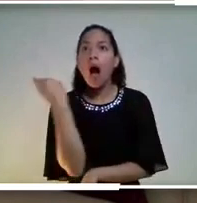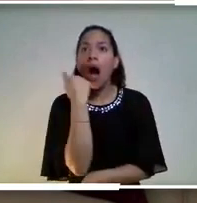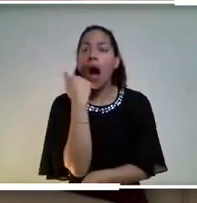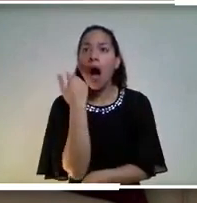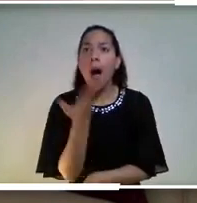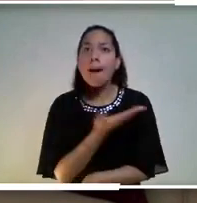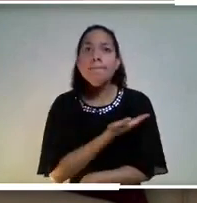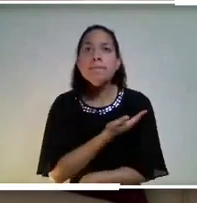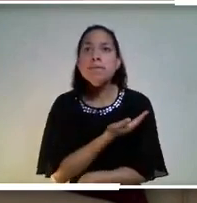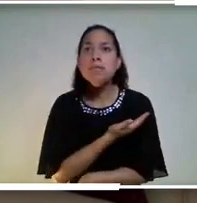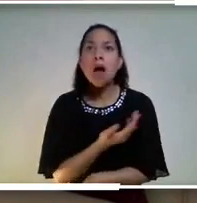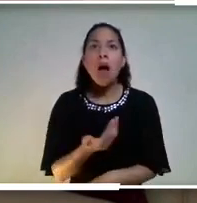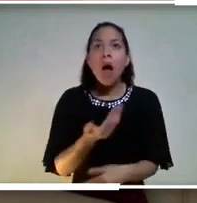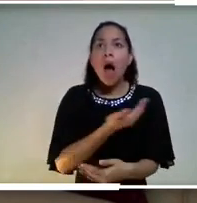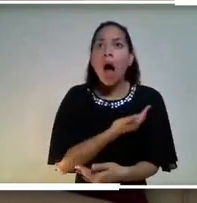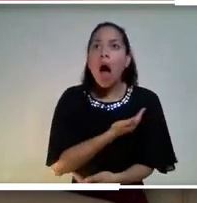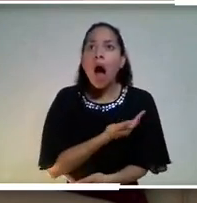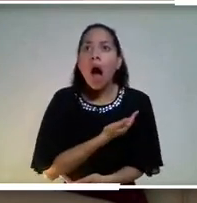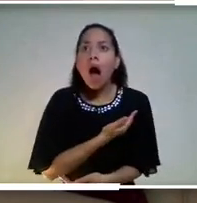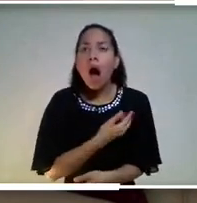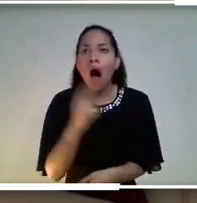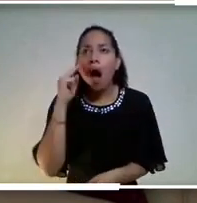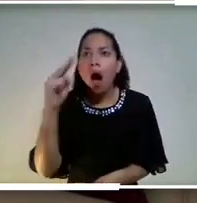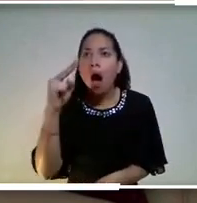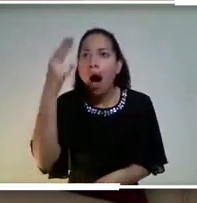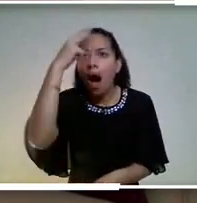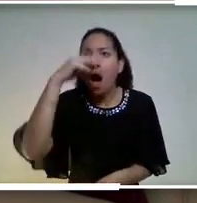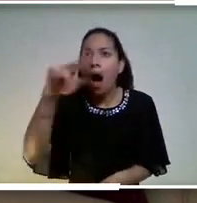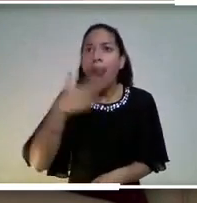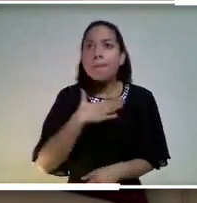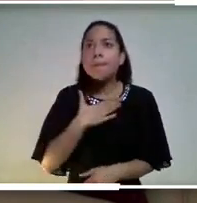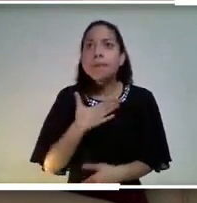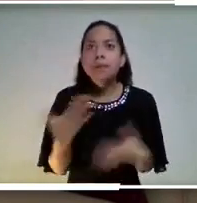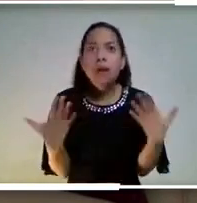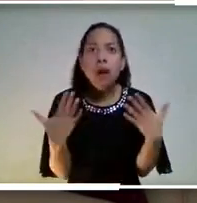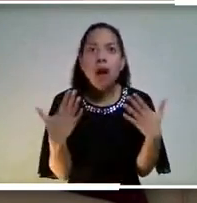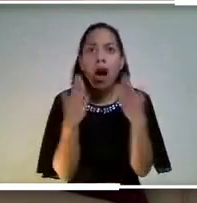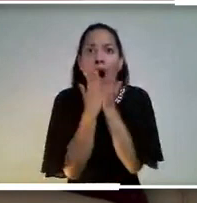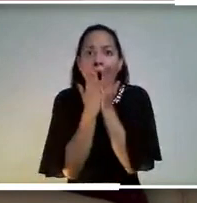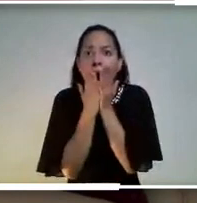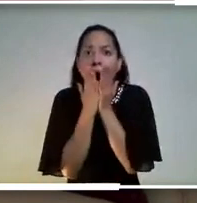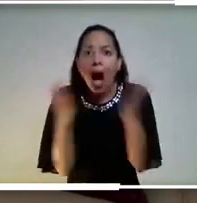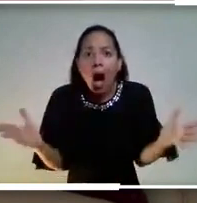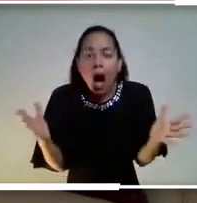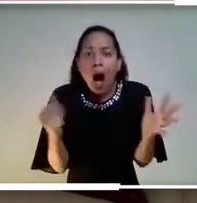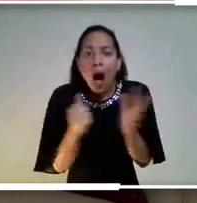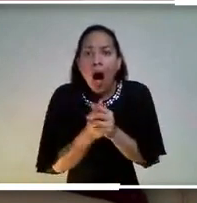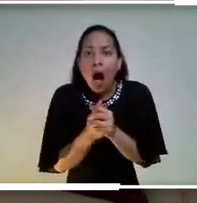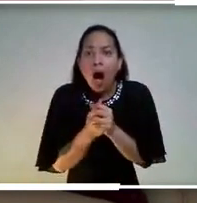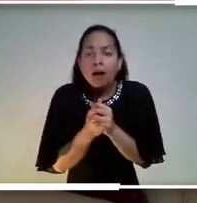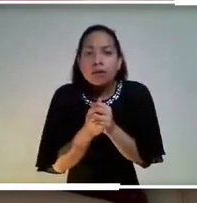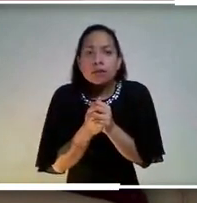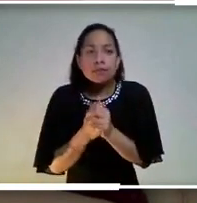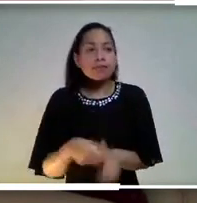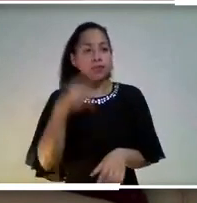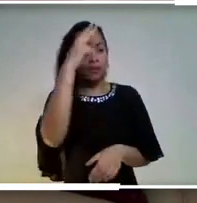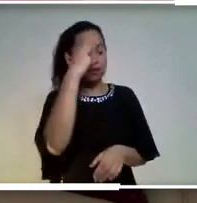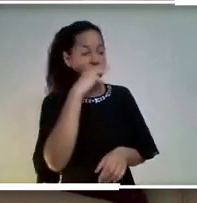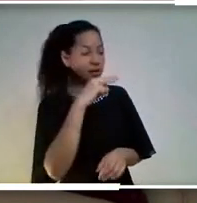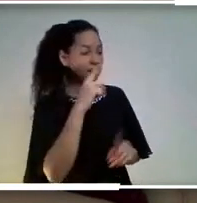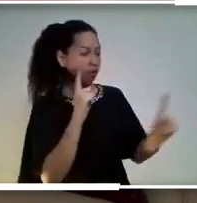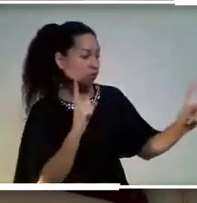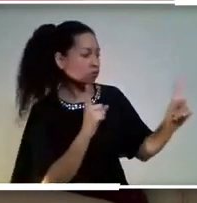definidamente la dwight o la mamá dijo calmadamente y ahí hablaron por casi una